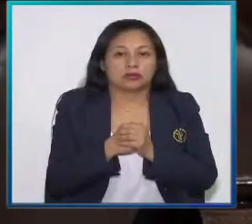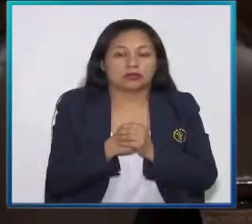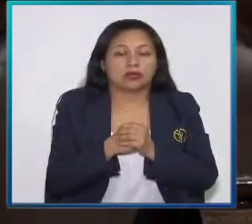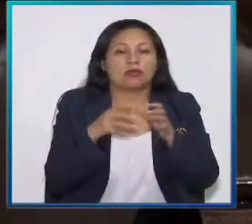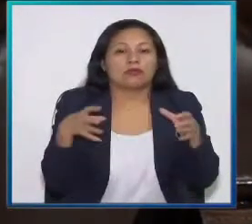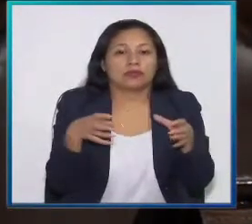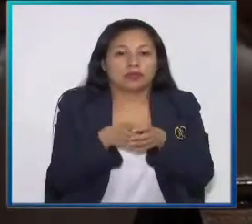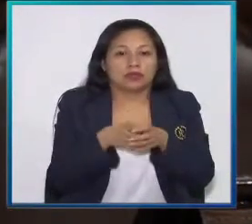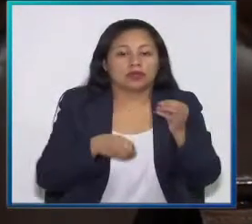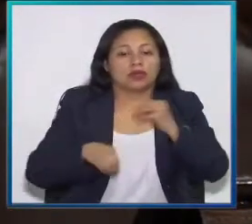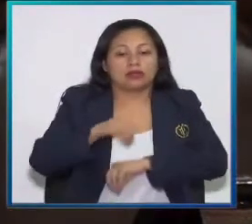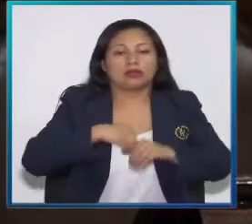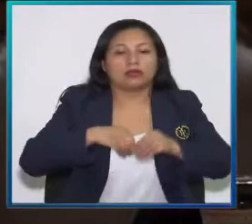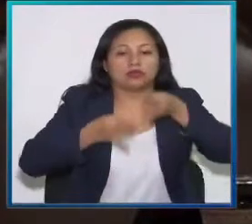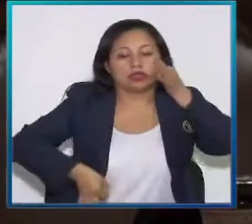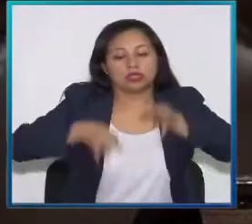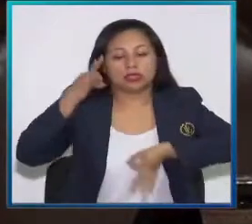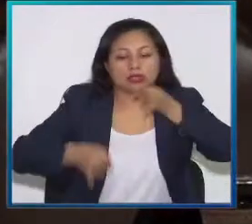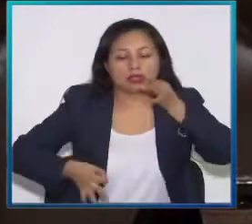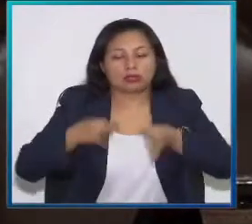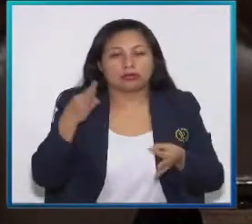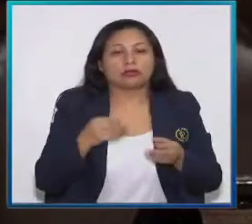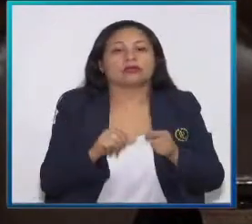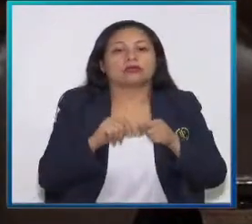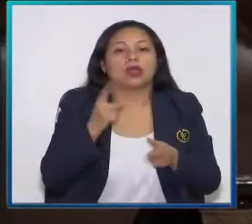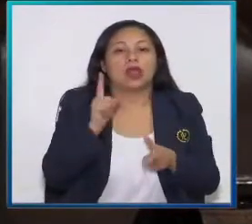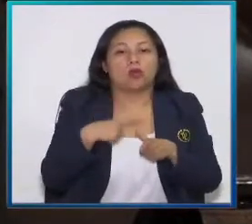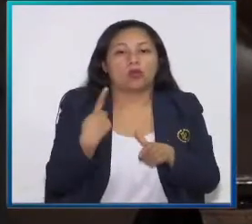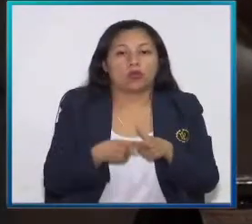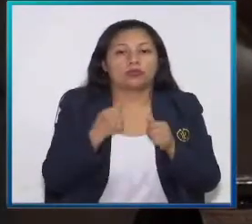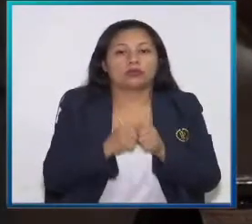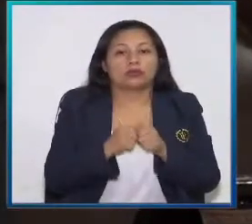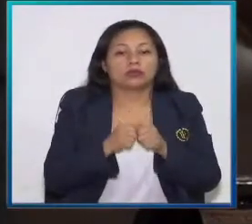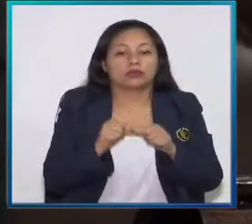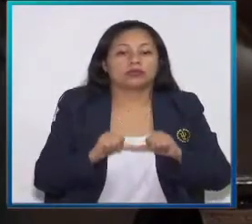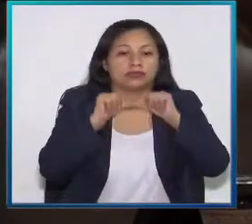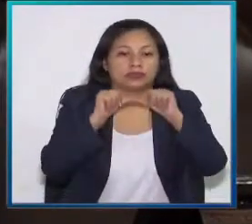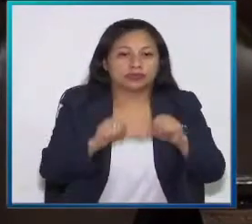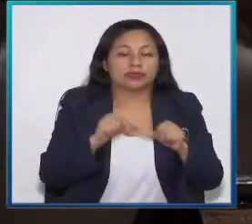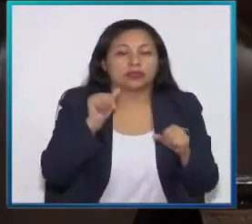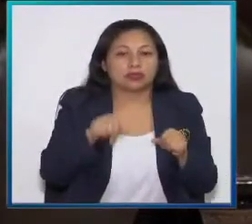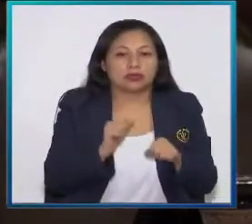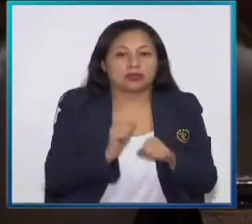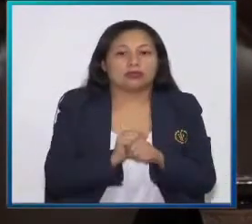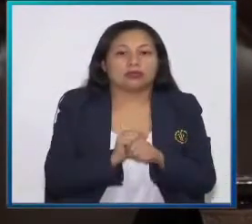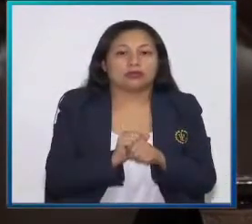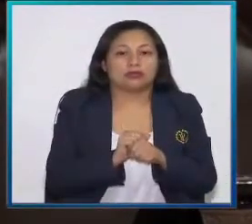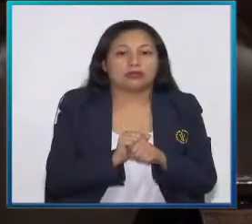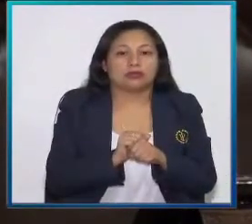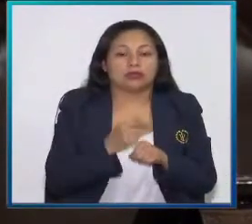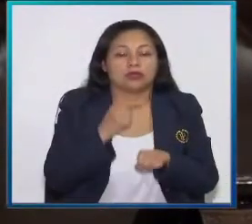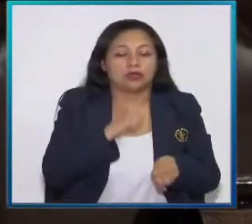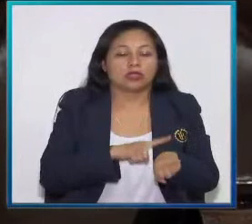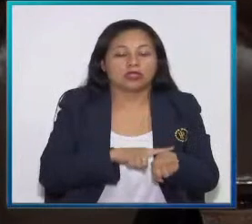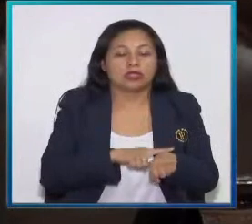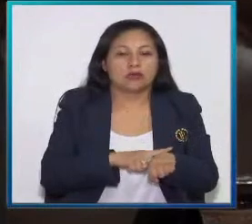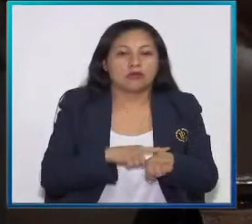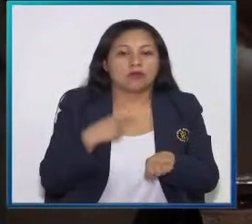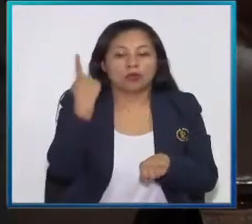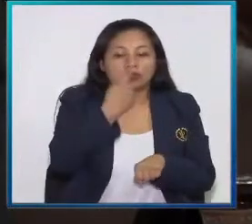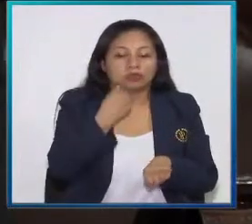La Comisión de Reformas al Sector Justicia, la cual presidí este periodo,